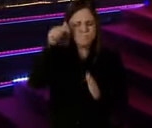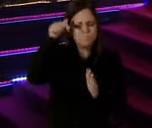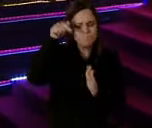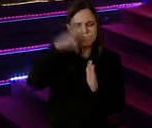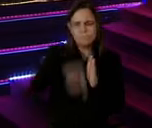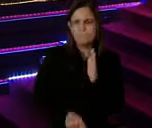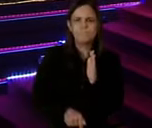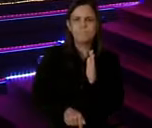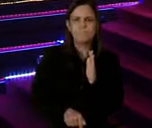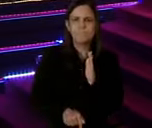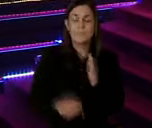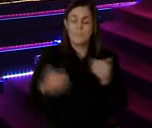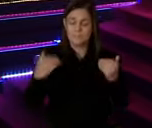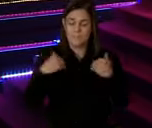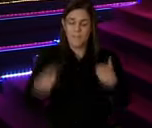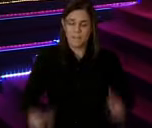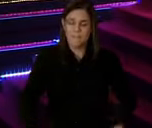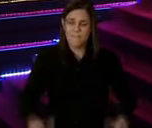Mediten eso.